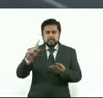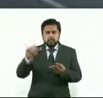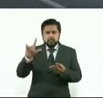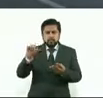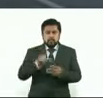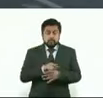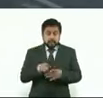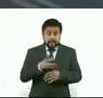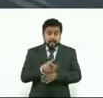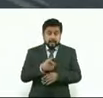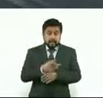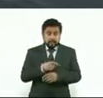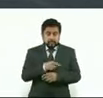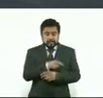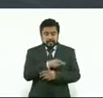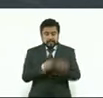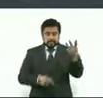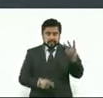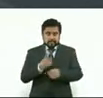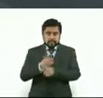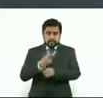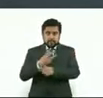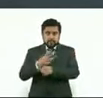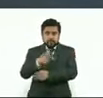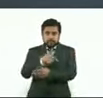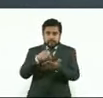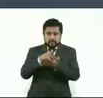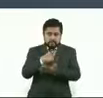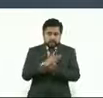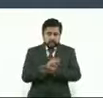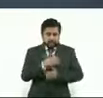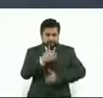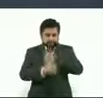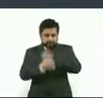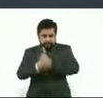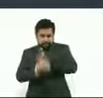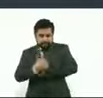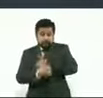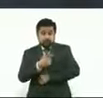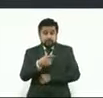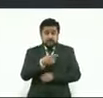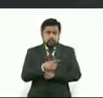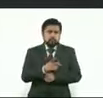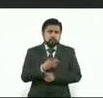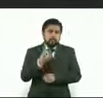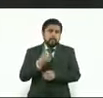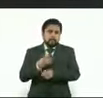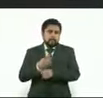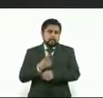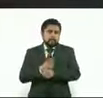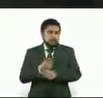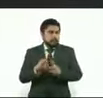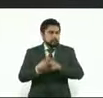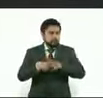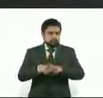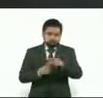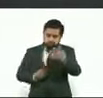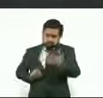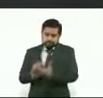estaban peleando por las tres primeras posiciones en esta competencia. Fueron los primeros en salir alrededor de las 6 de la